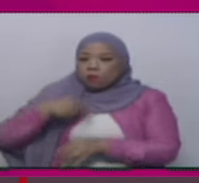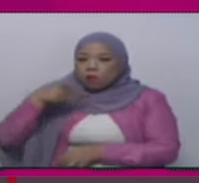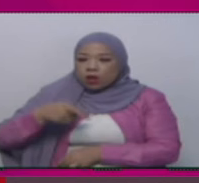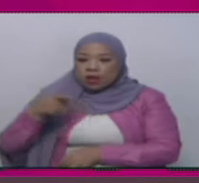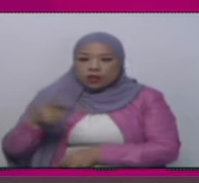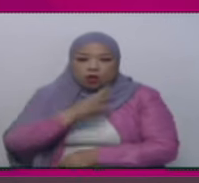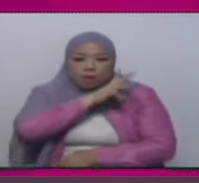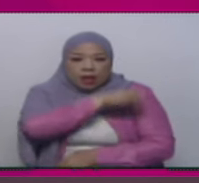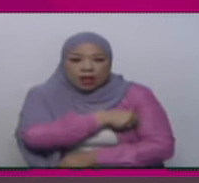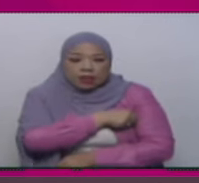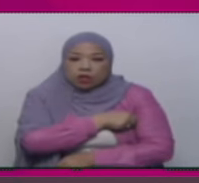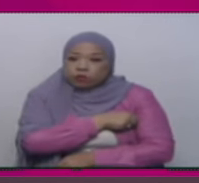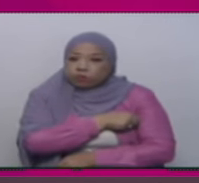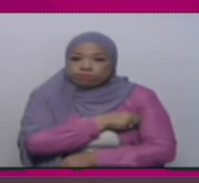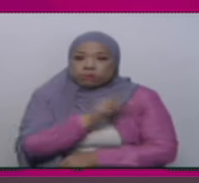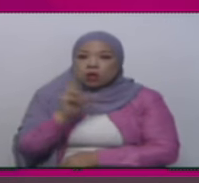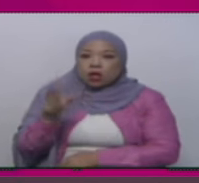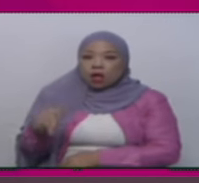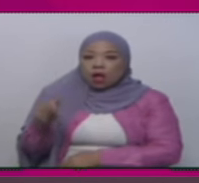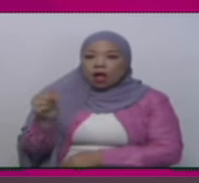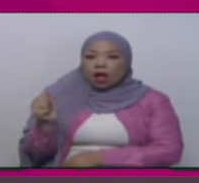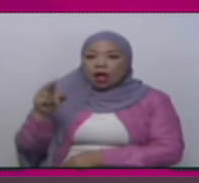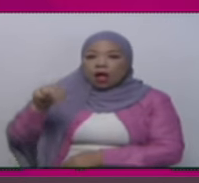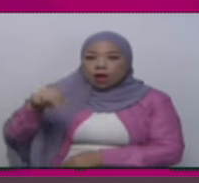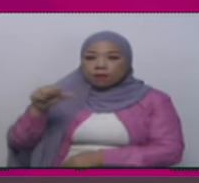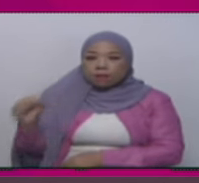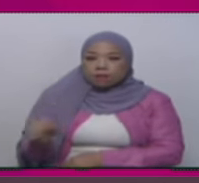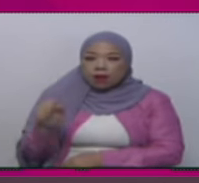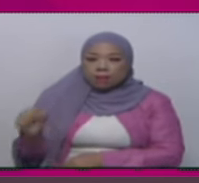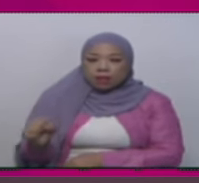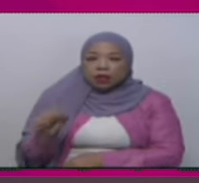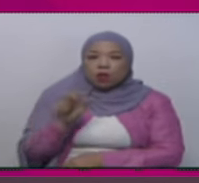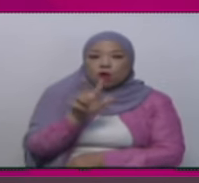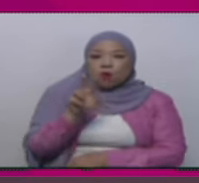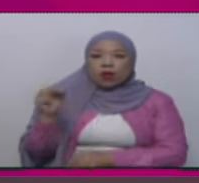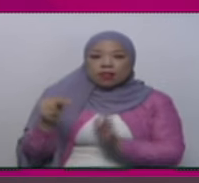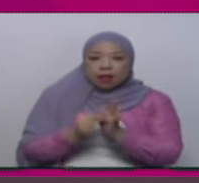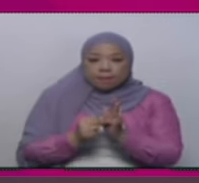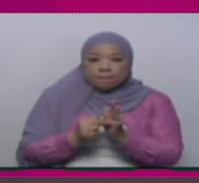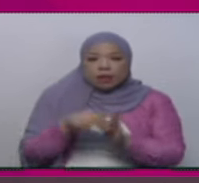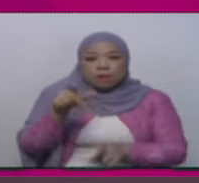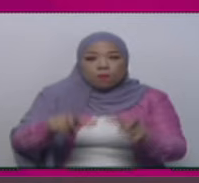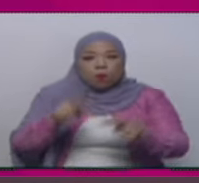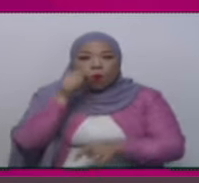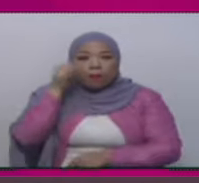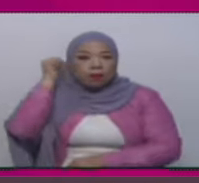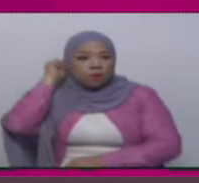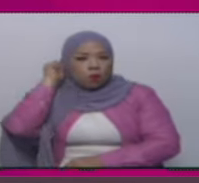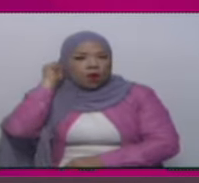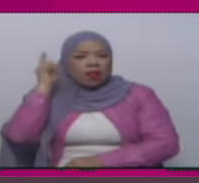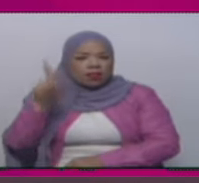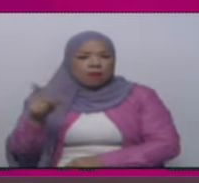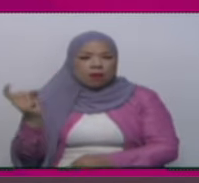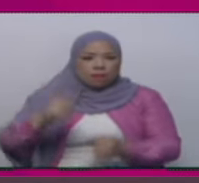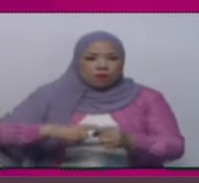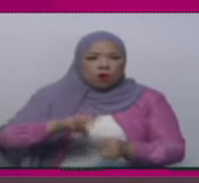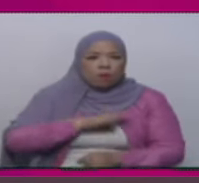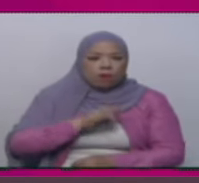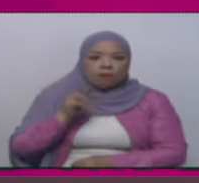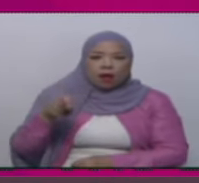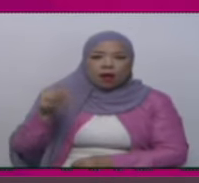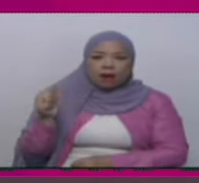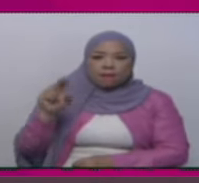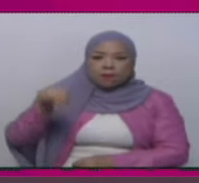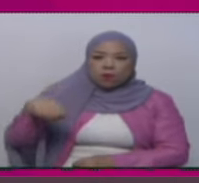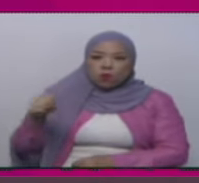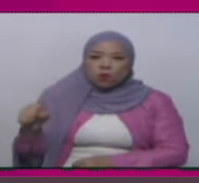los 42.000 hombres y mujeres eran de Hamás? ¿Es que las más de 10.000 mujeres